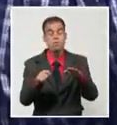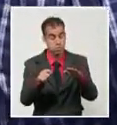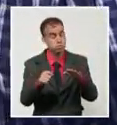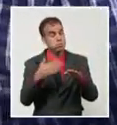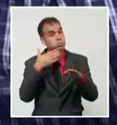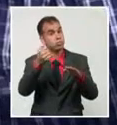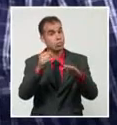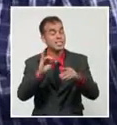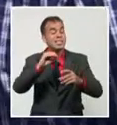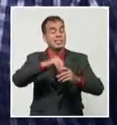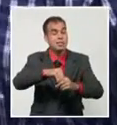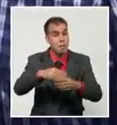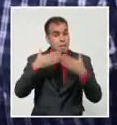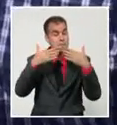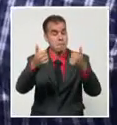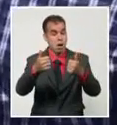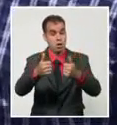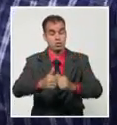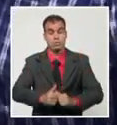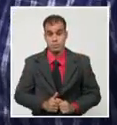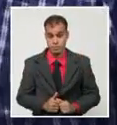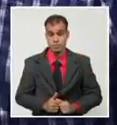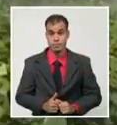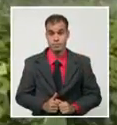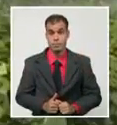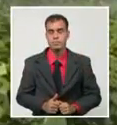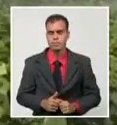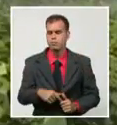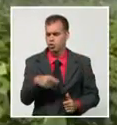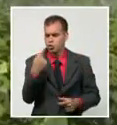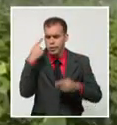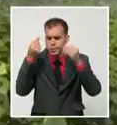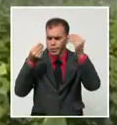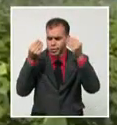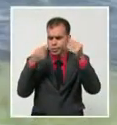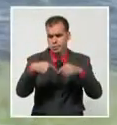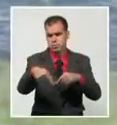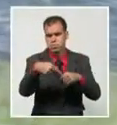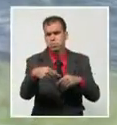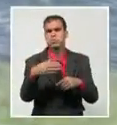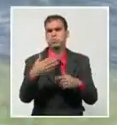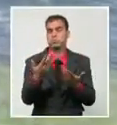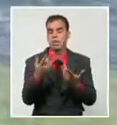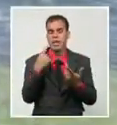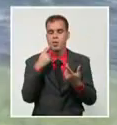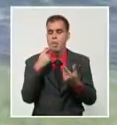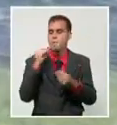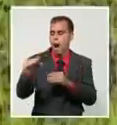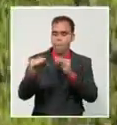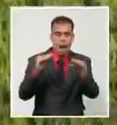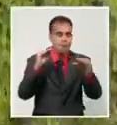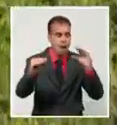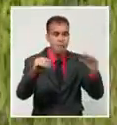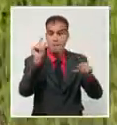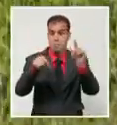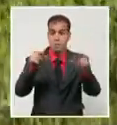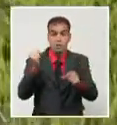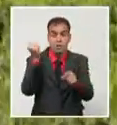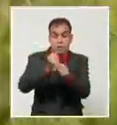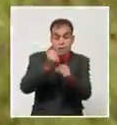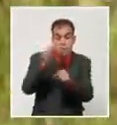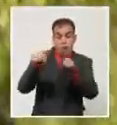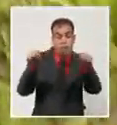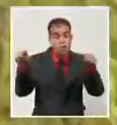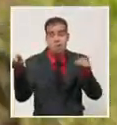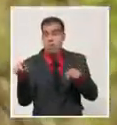a revisar. Todo el tema de la comercialización, hay que ver el problema de los créditos, el pago a los productores y crecer,